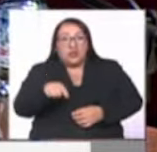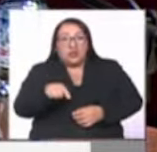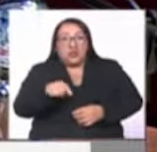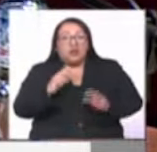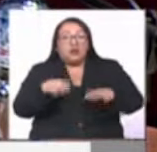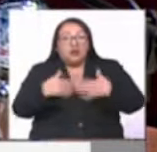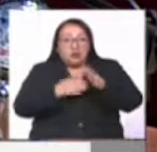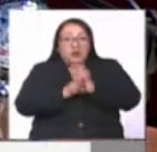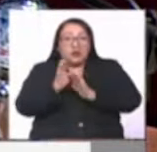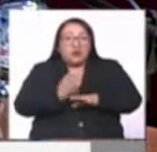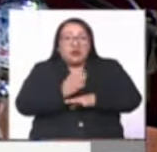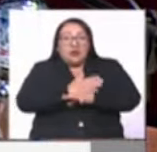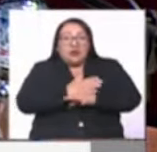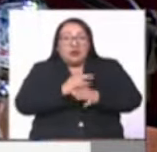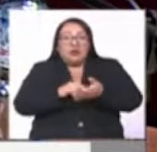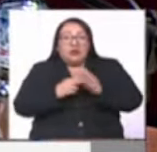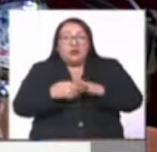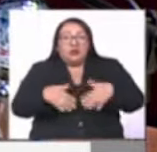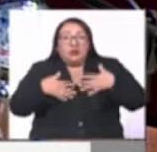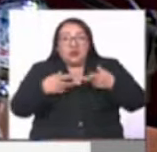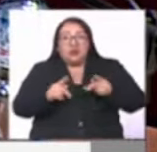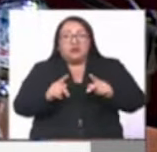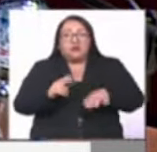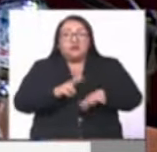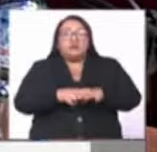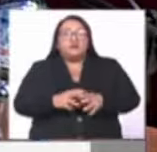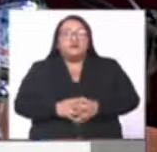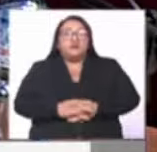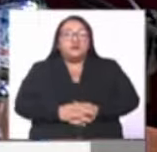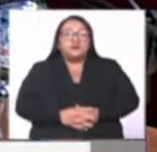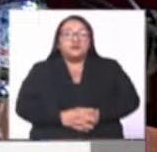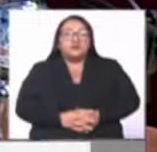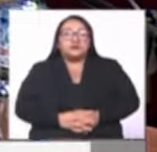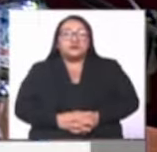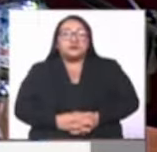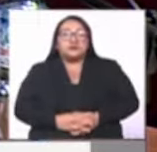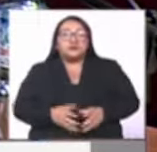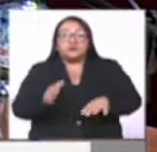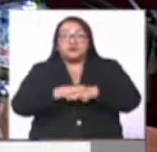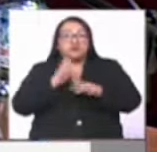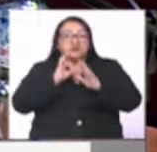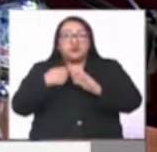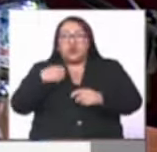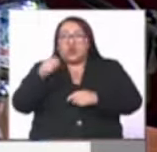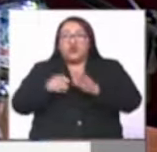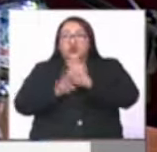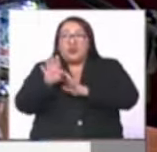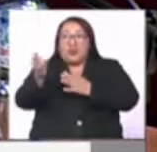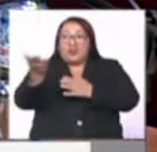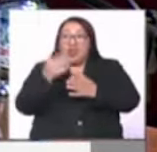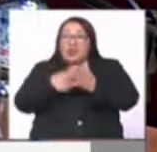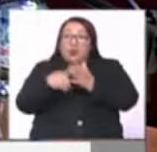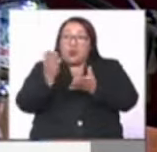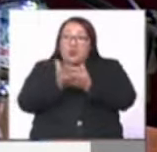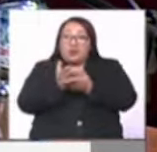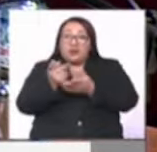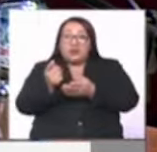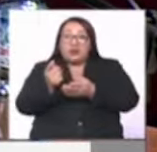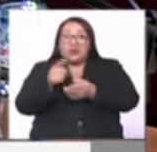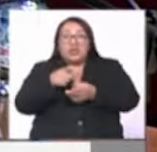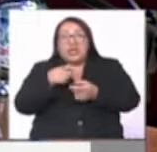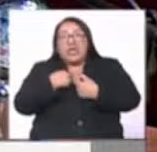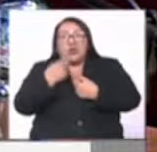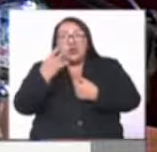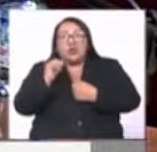prosperara sería como permitir que la Corte Suprema si emite una resolución que tiene un